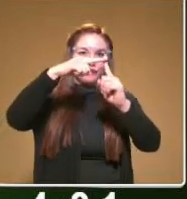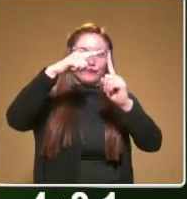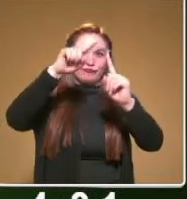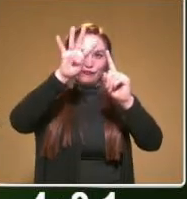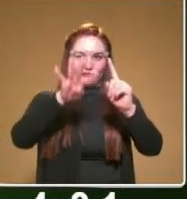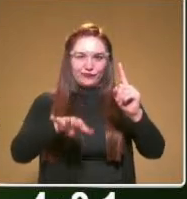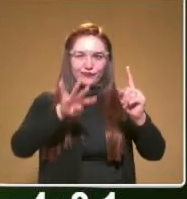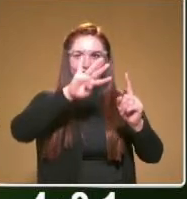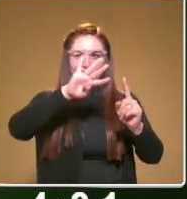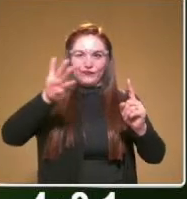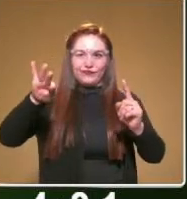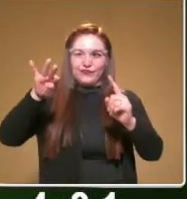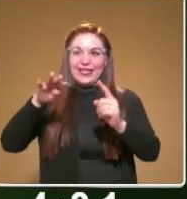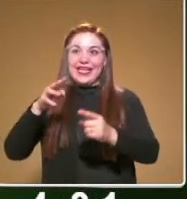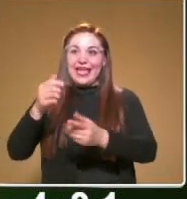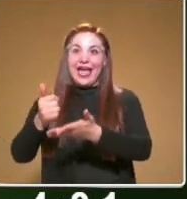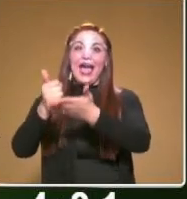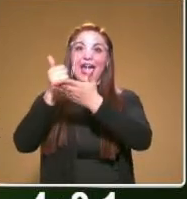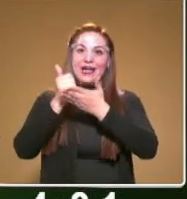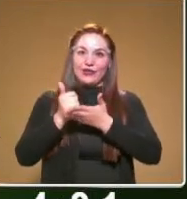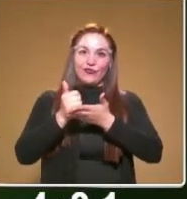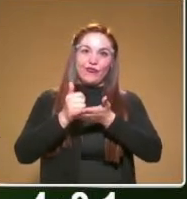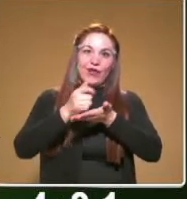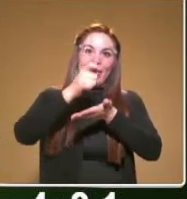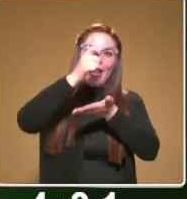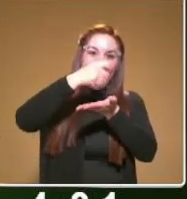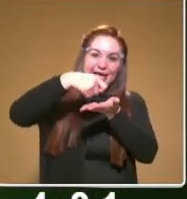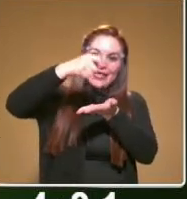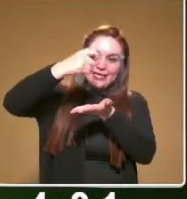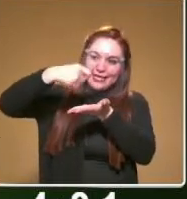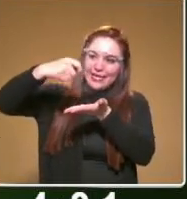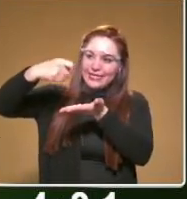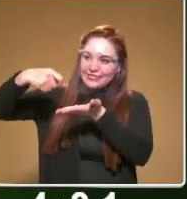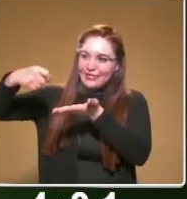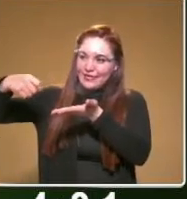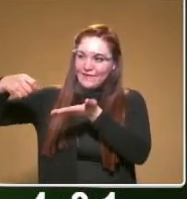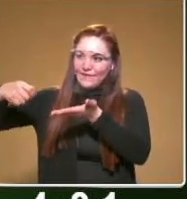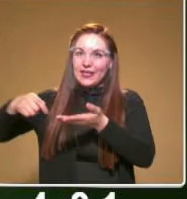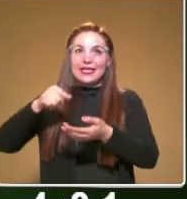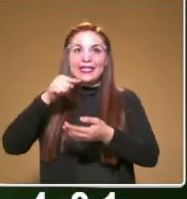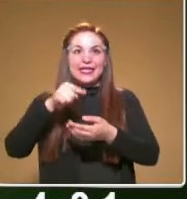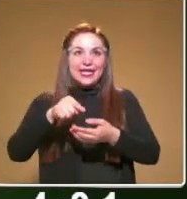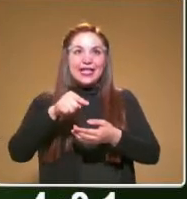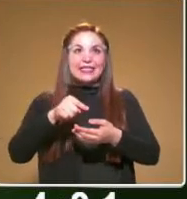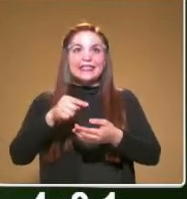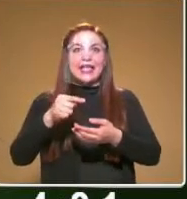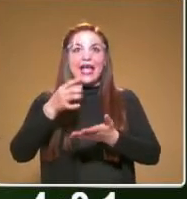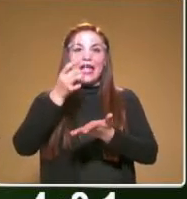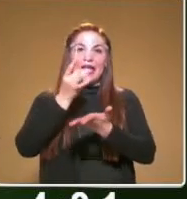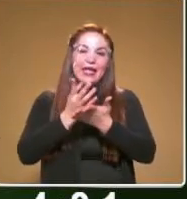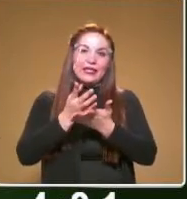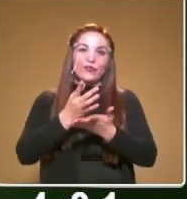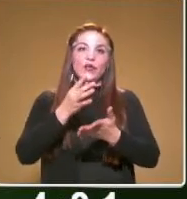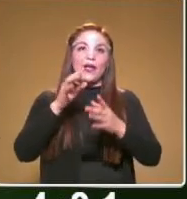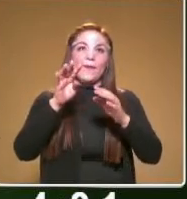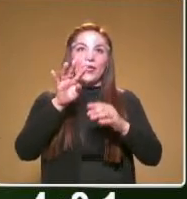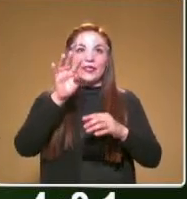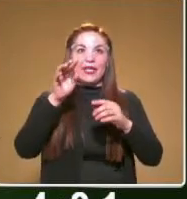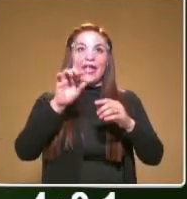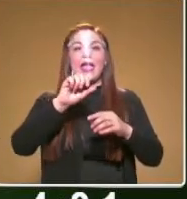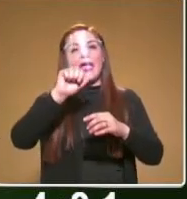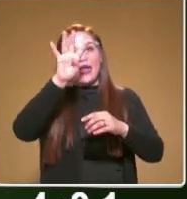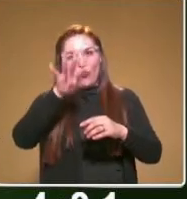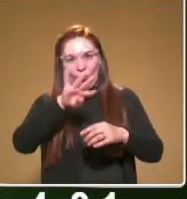ayudan a guiar, a escribir, pero también tenemos este tipo de retículas de forma cuadrangular y de forma